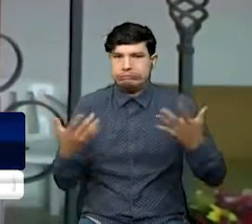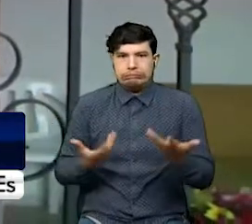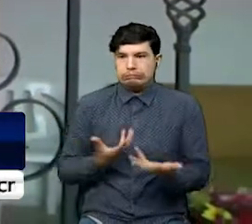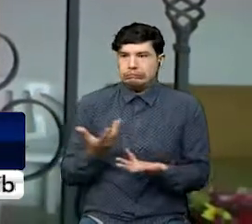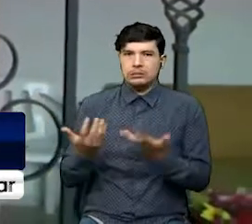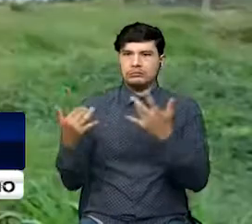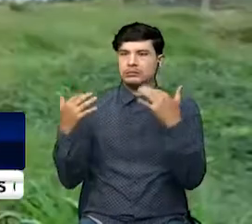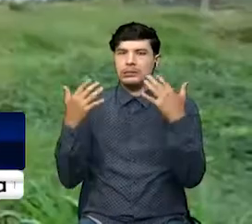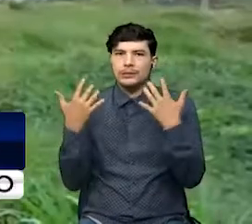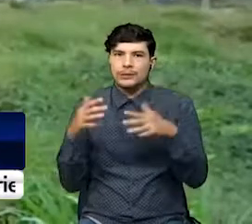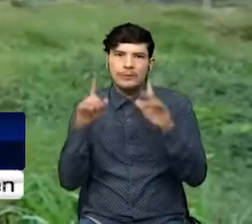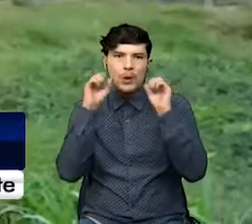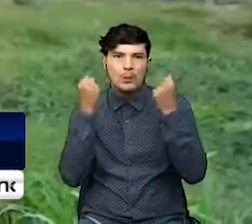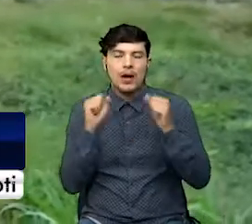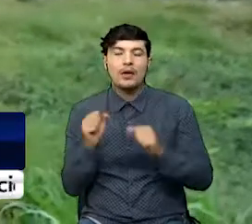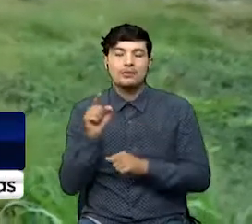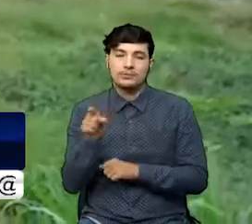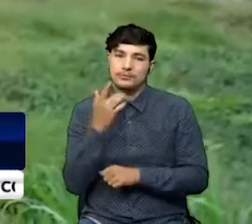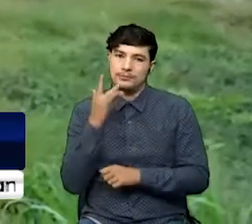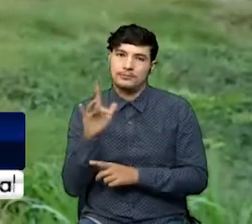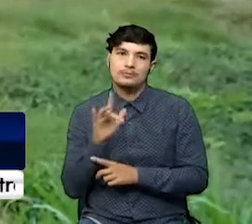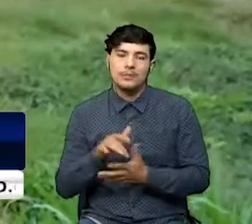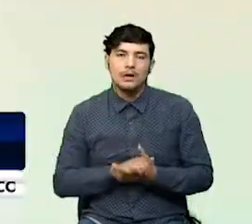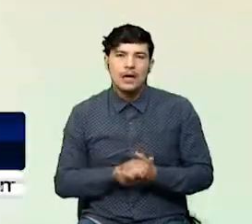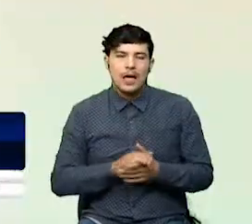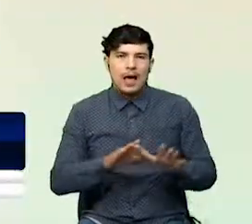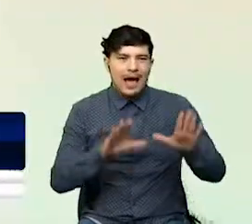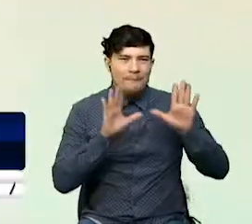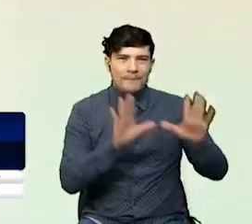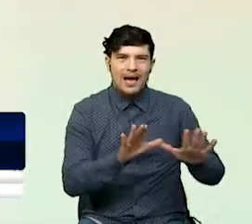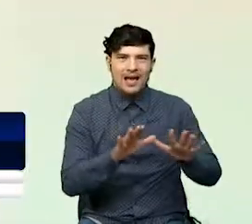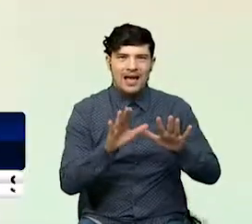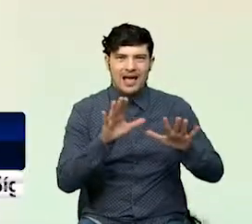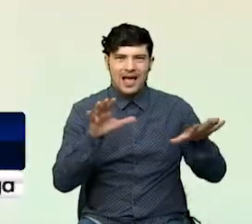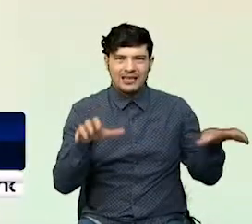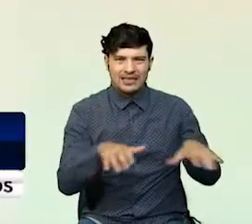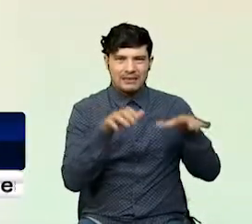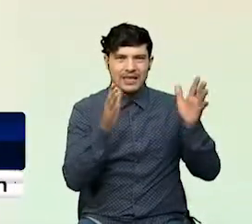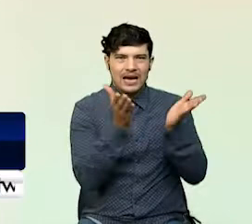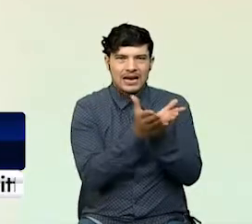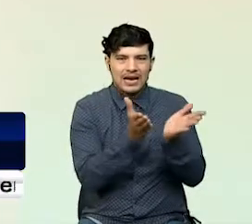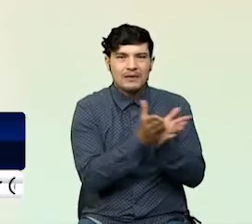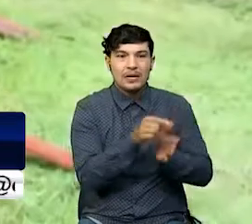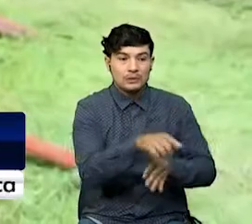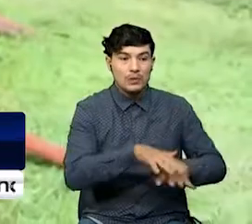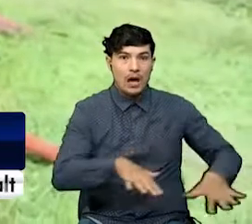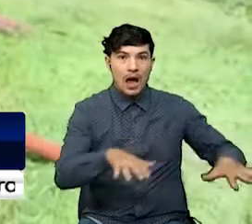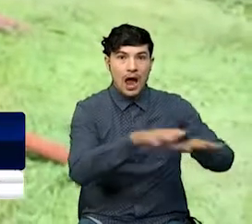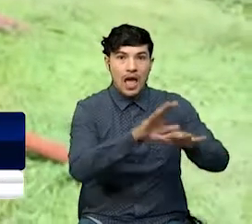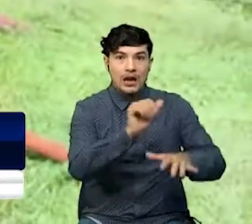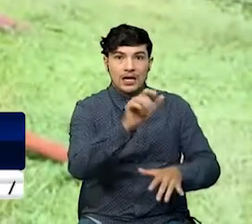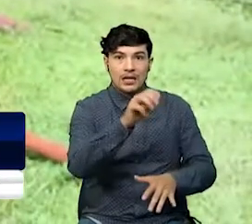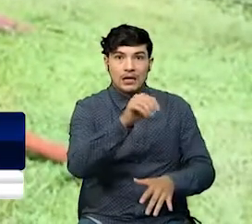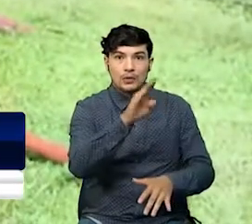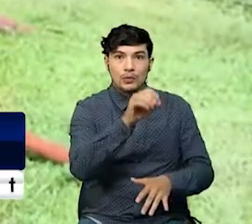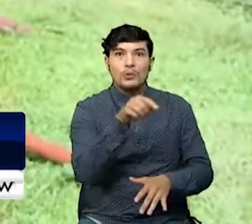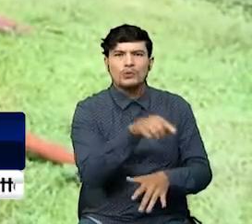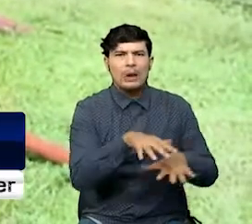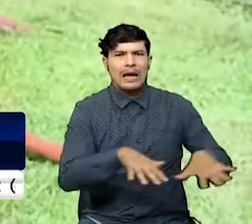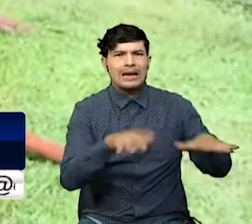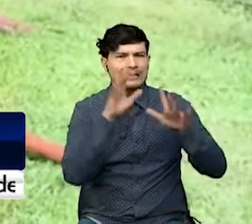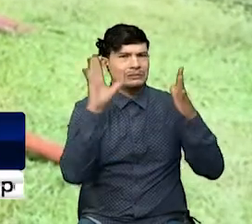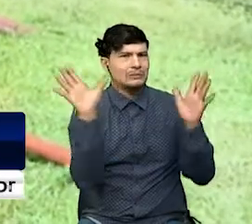y es algo muy lamentable la suspensión de las actividades académicas en muchas de las veredas y corregimientos de la zona del catatumbo ha generado preocupación en las